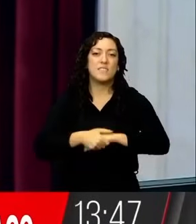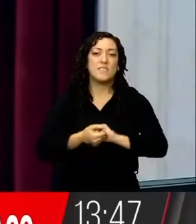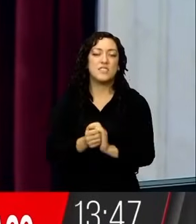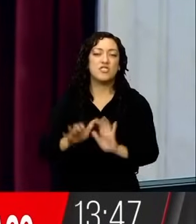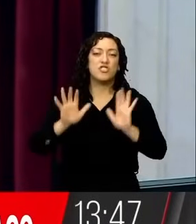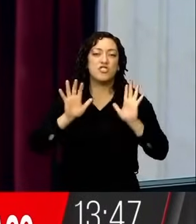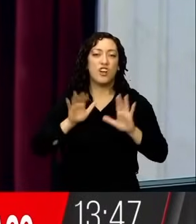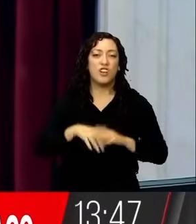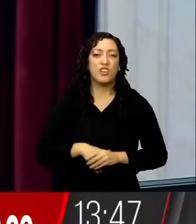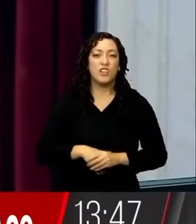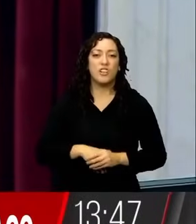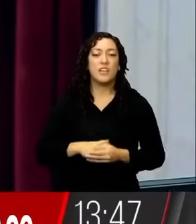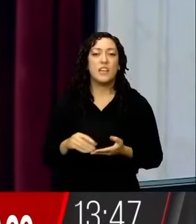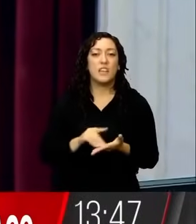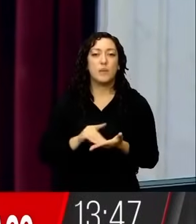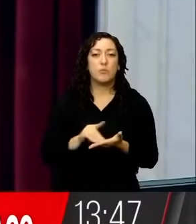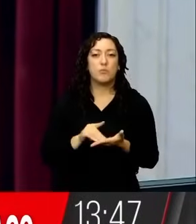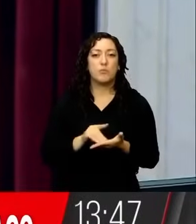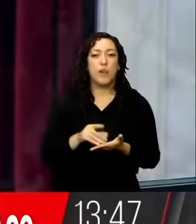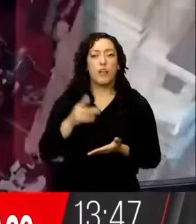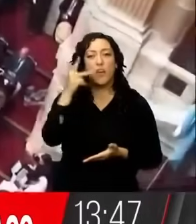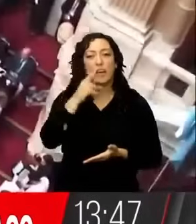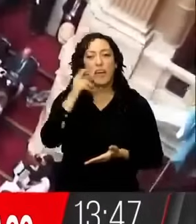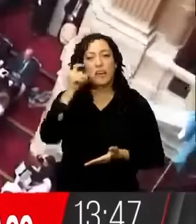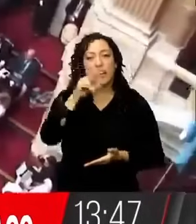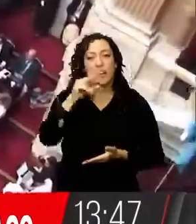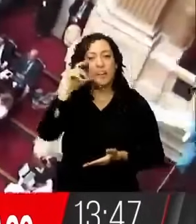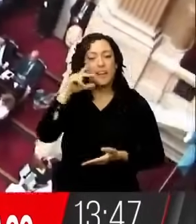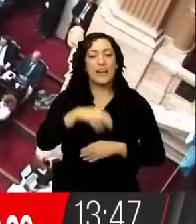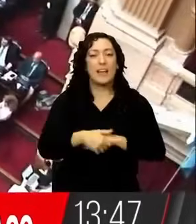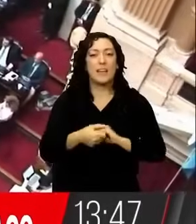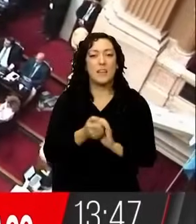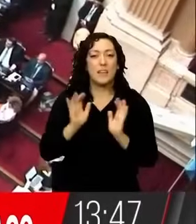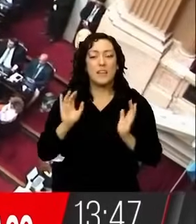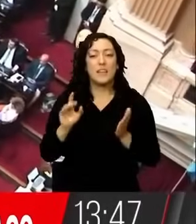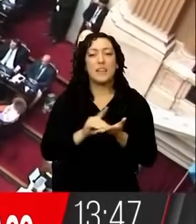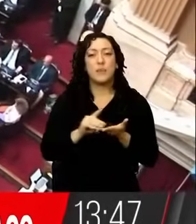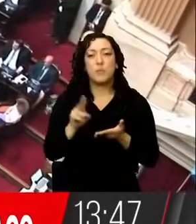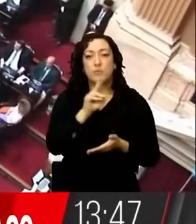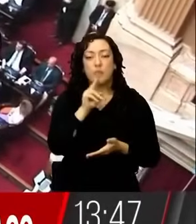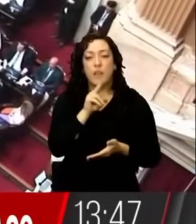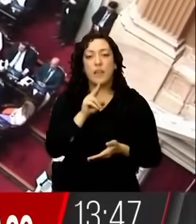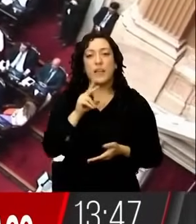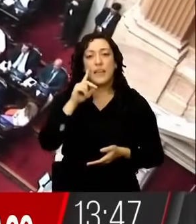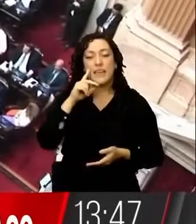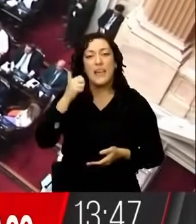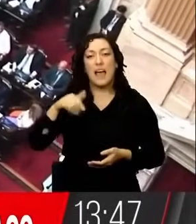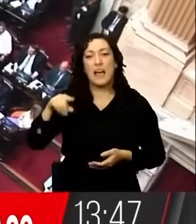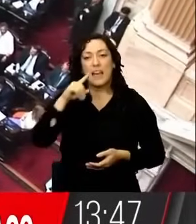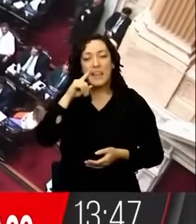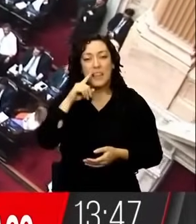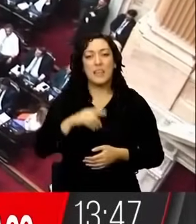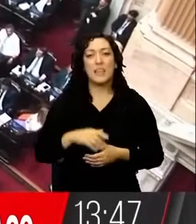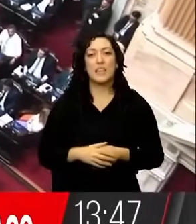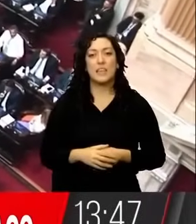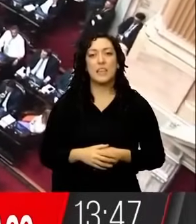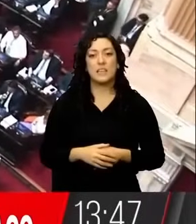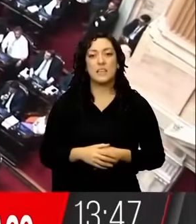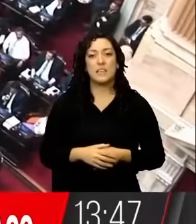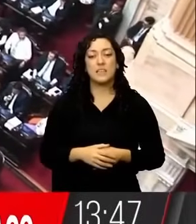Abstención. Abstención. Diputado Ricardo Herrera. Abstención. Diputada Ana María Yani.